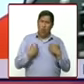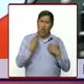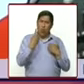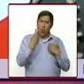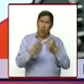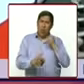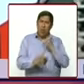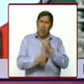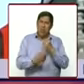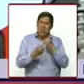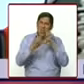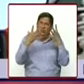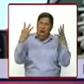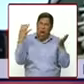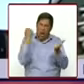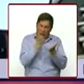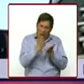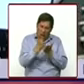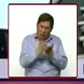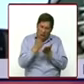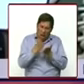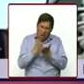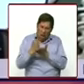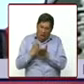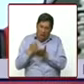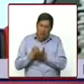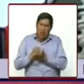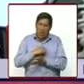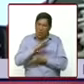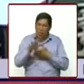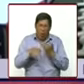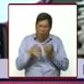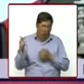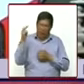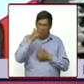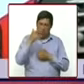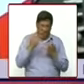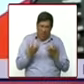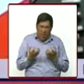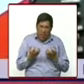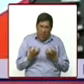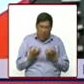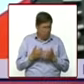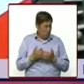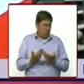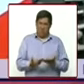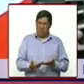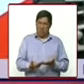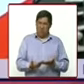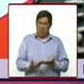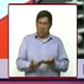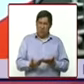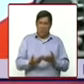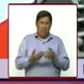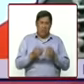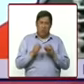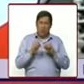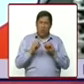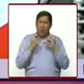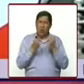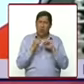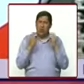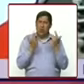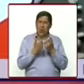un dirigente se quiera adjudicar la representación de distintas organizaciones sociales,